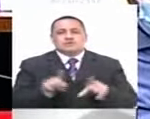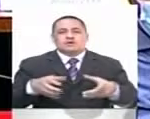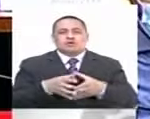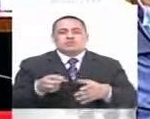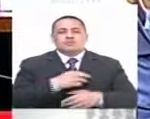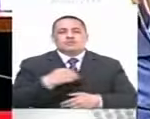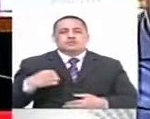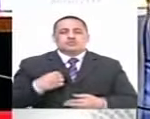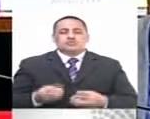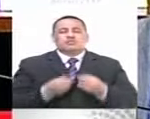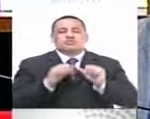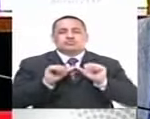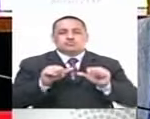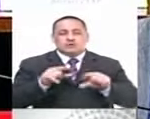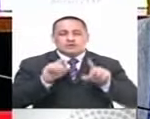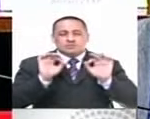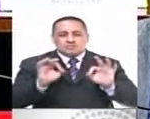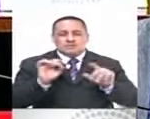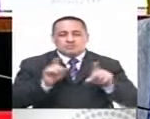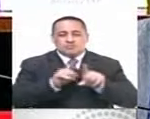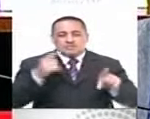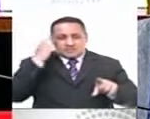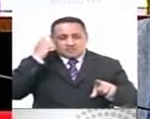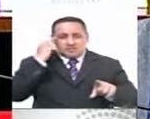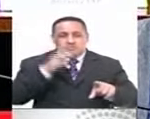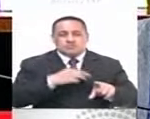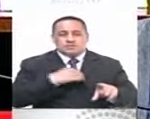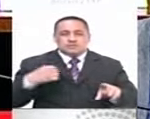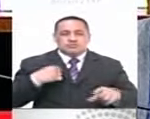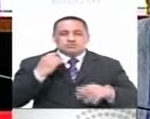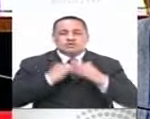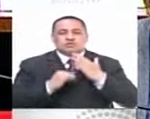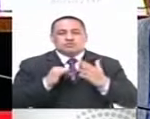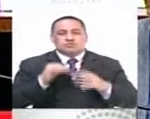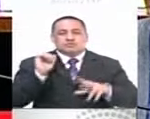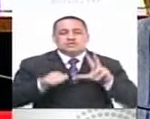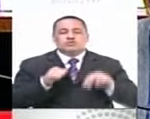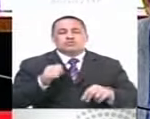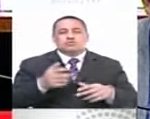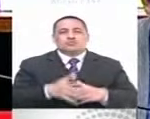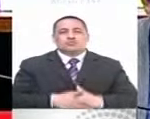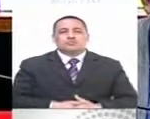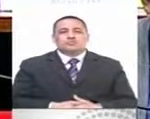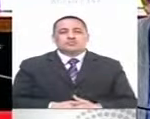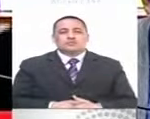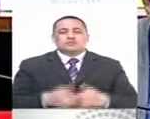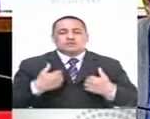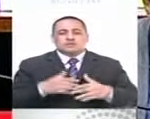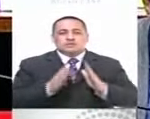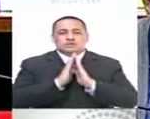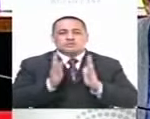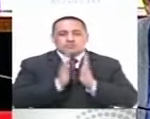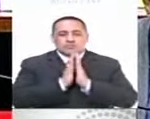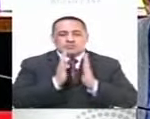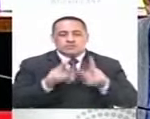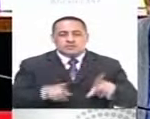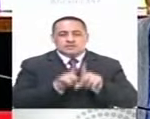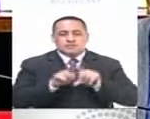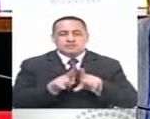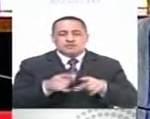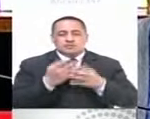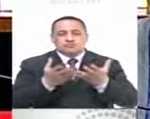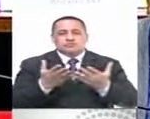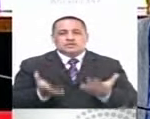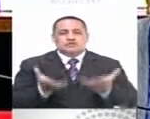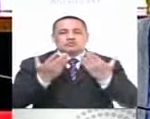ministro. ¿Continúa con ese mismo criterio en su condición de ministro del Interior? Queremos saberlo. Le pedimos, por favor, que por su intermedio